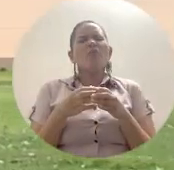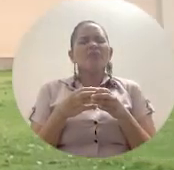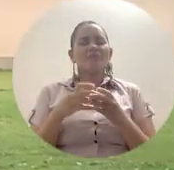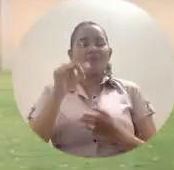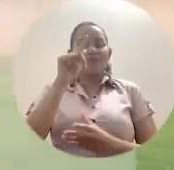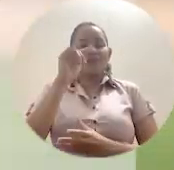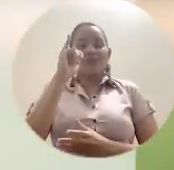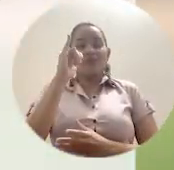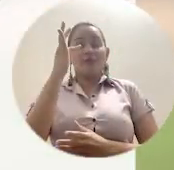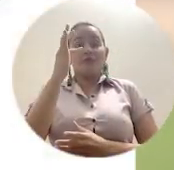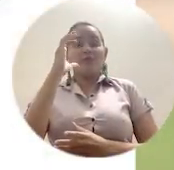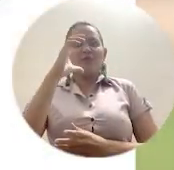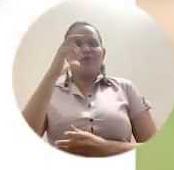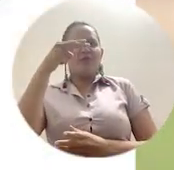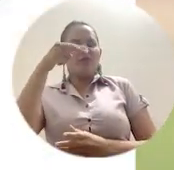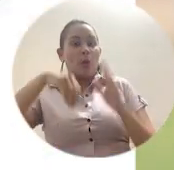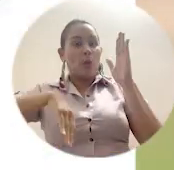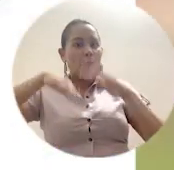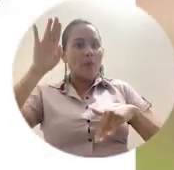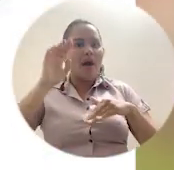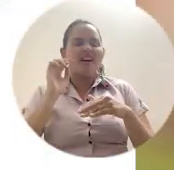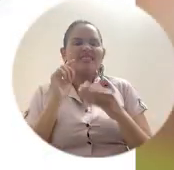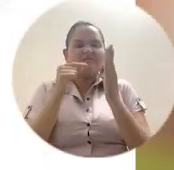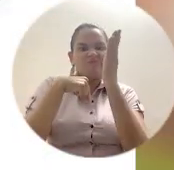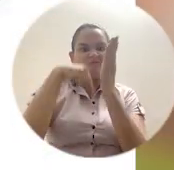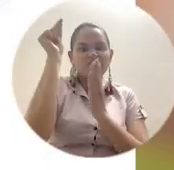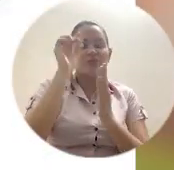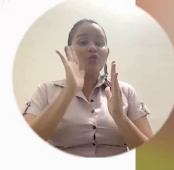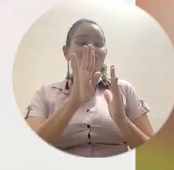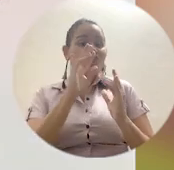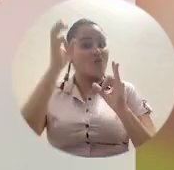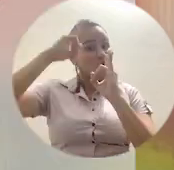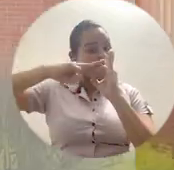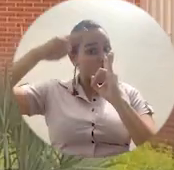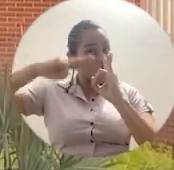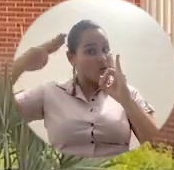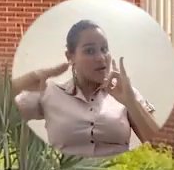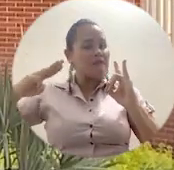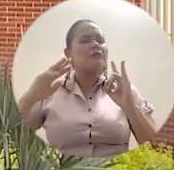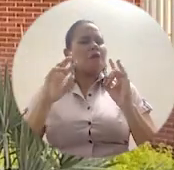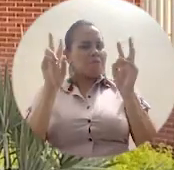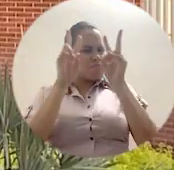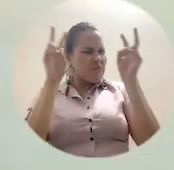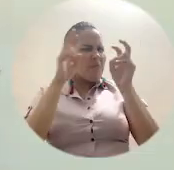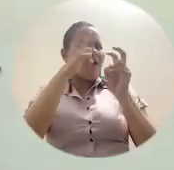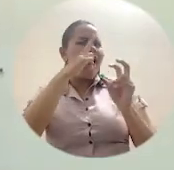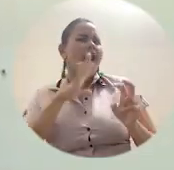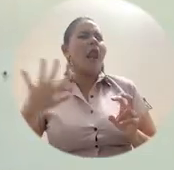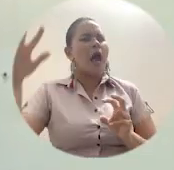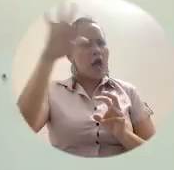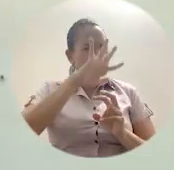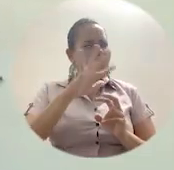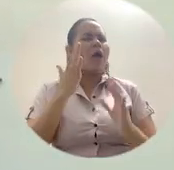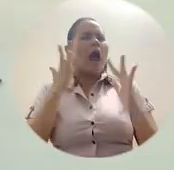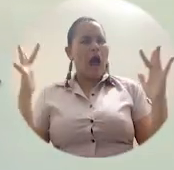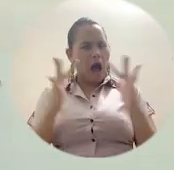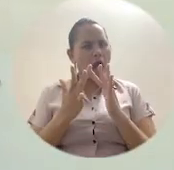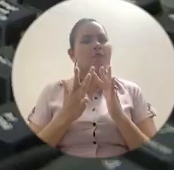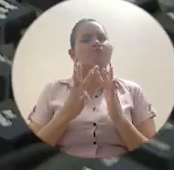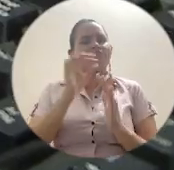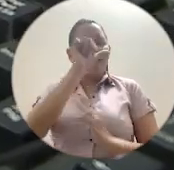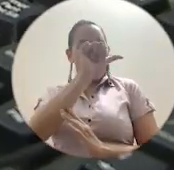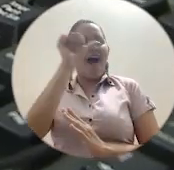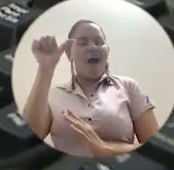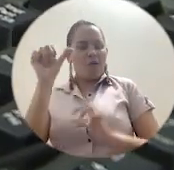La agencia calificadora de riesgo global Fitch Ratings ratificó la calificación de la Universidad del Magdalena en escala nacional de largo plazo